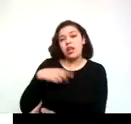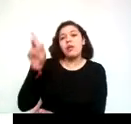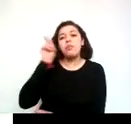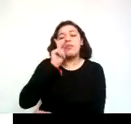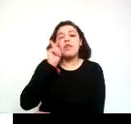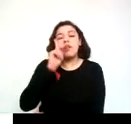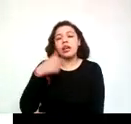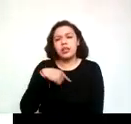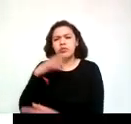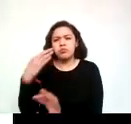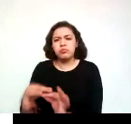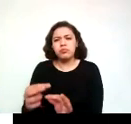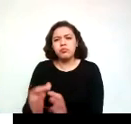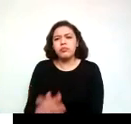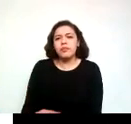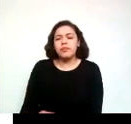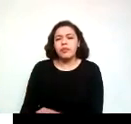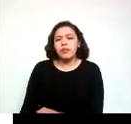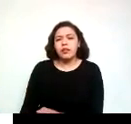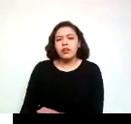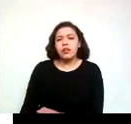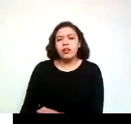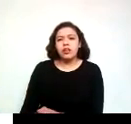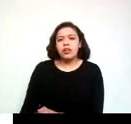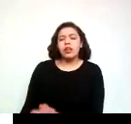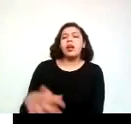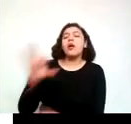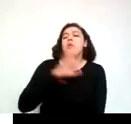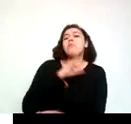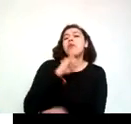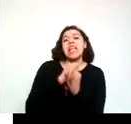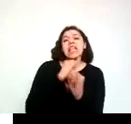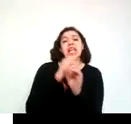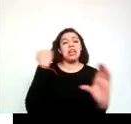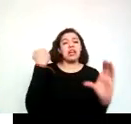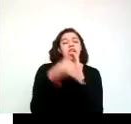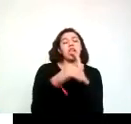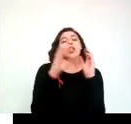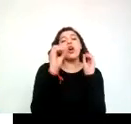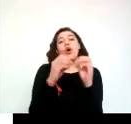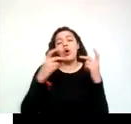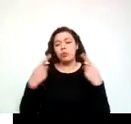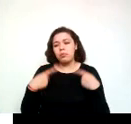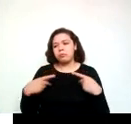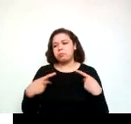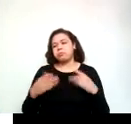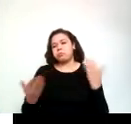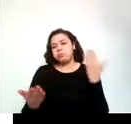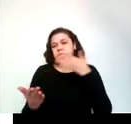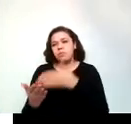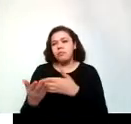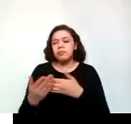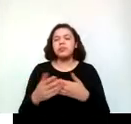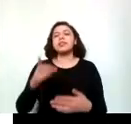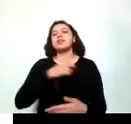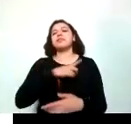estoy cumpliendo? ¿Pueden aplicarlo física o digitalmente siempre y cuando podamos